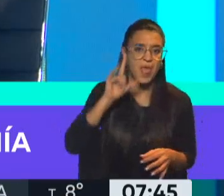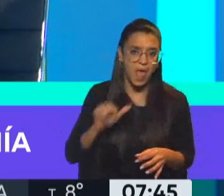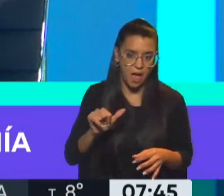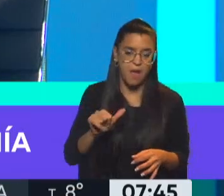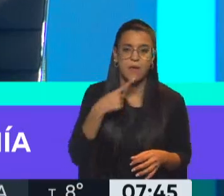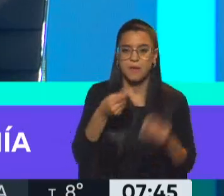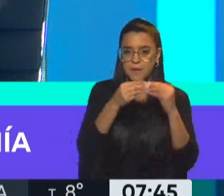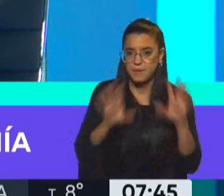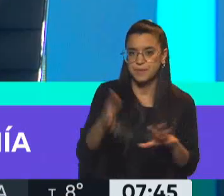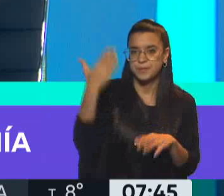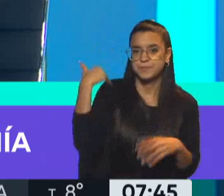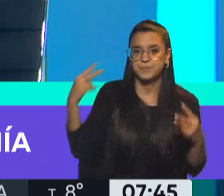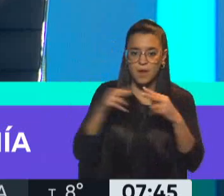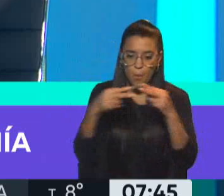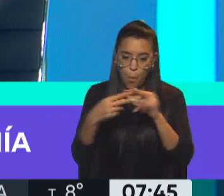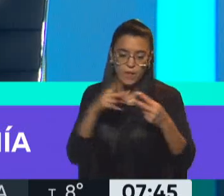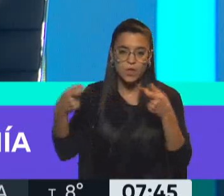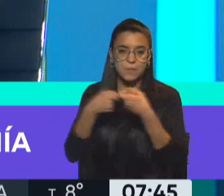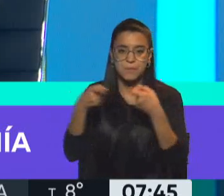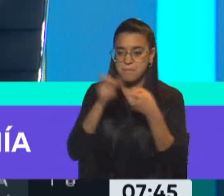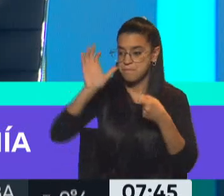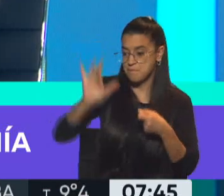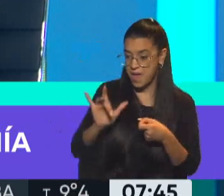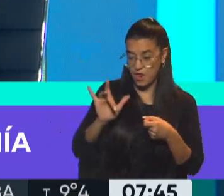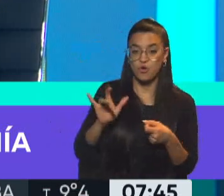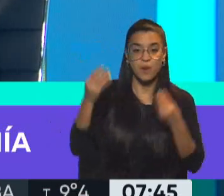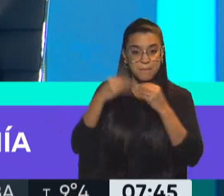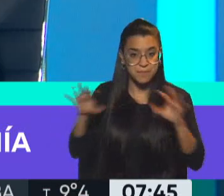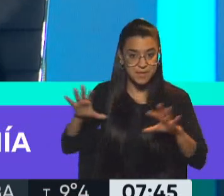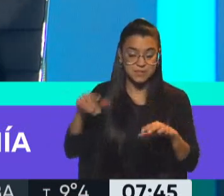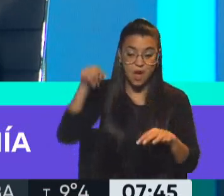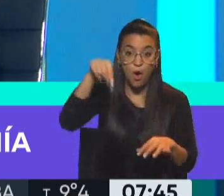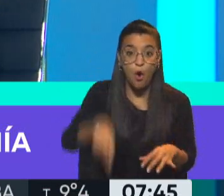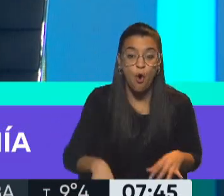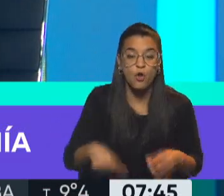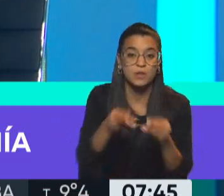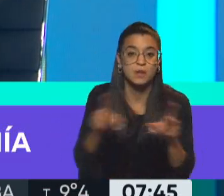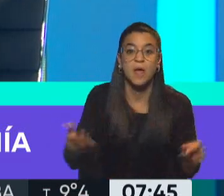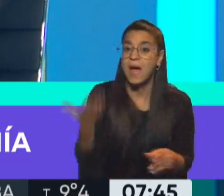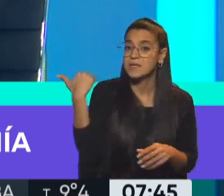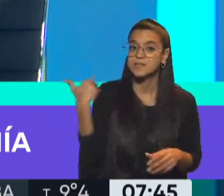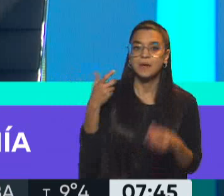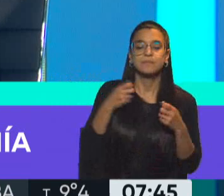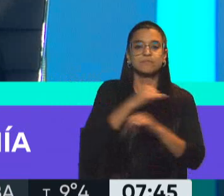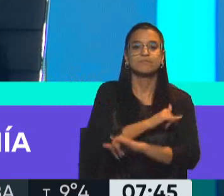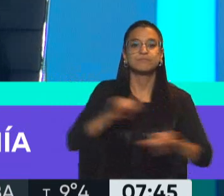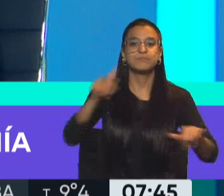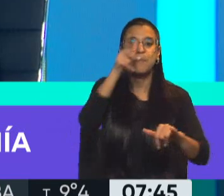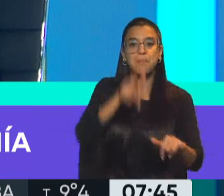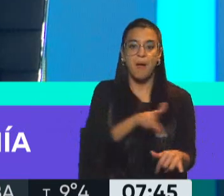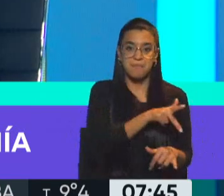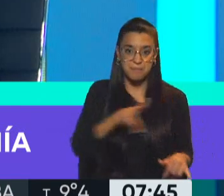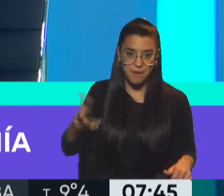empezó en este encuentro de empresarios que empezó el miércoles que termina hoy ayer el mensaje del papá francisco y hoy la